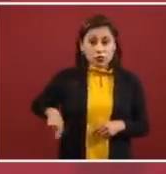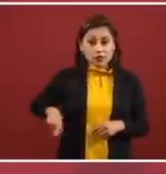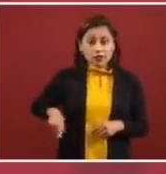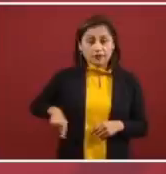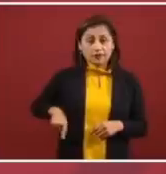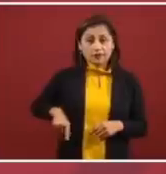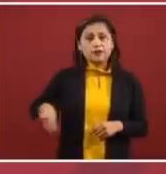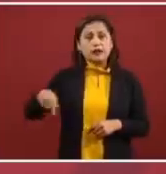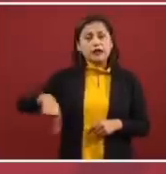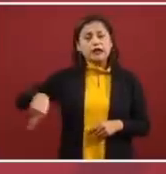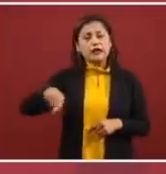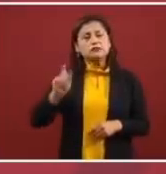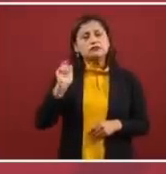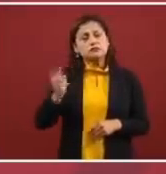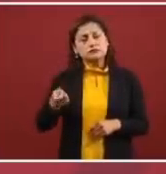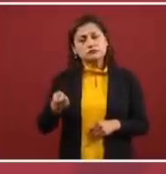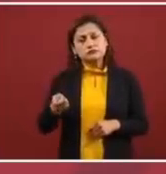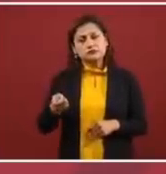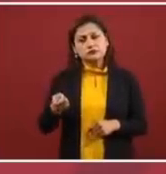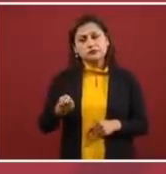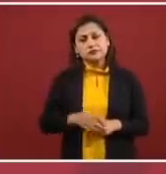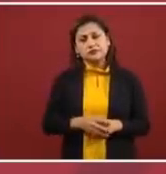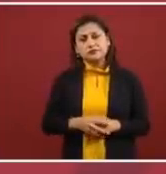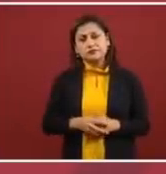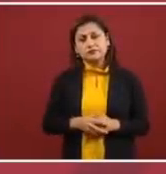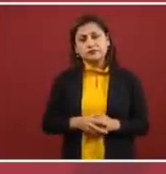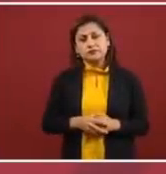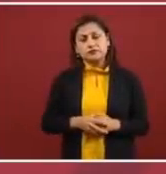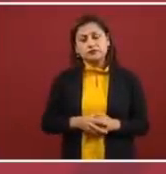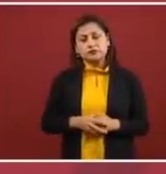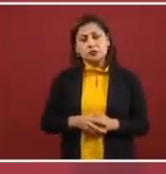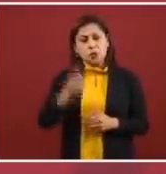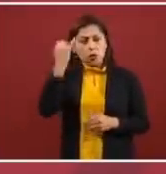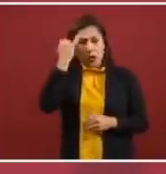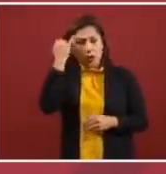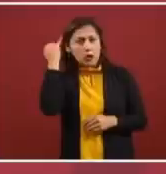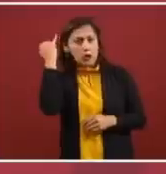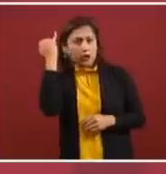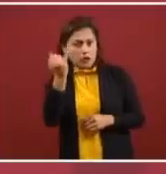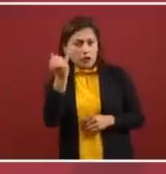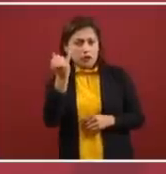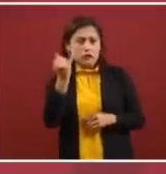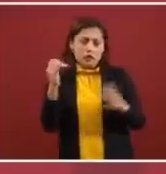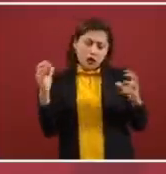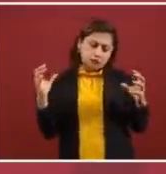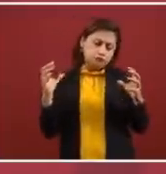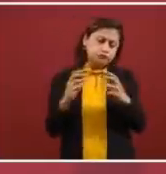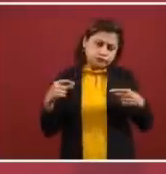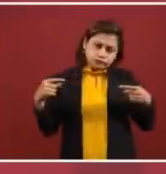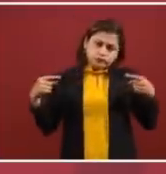aplicaron una política de confrontación y de